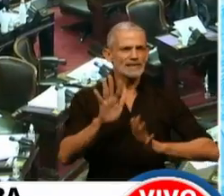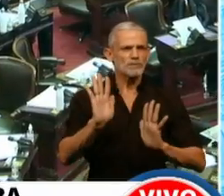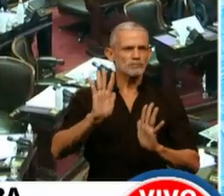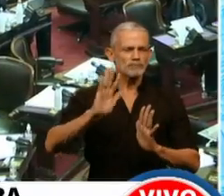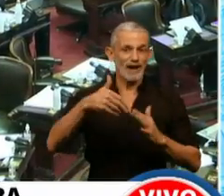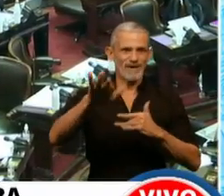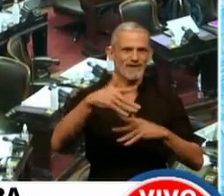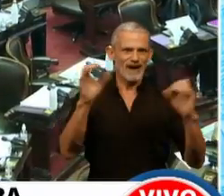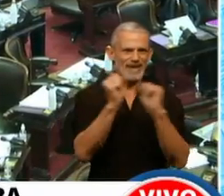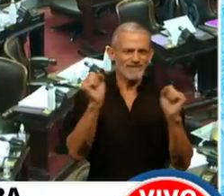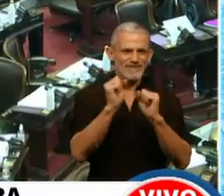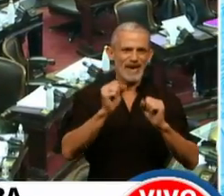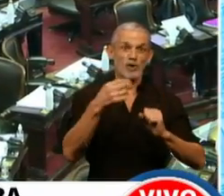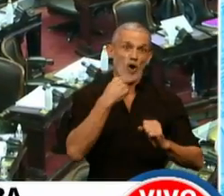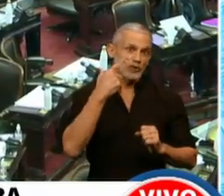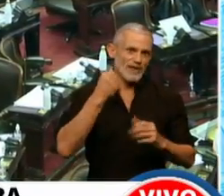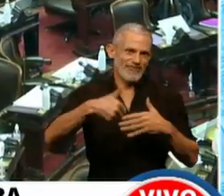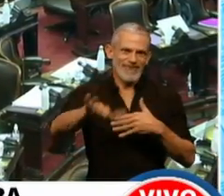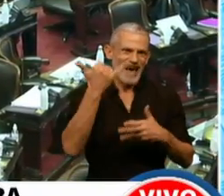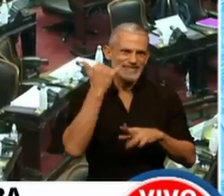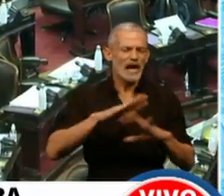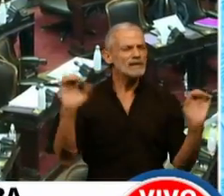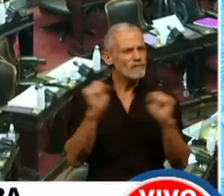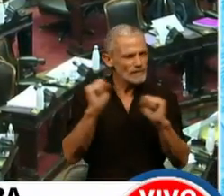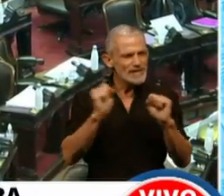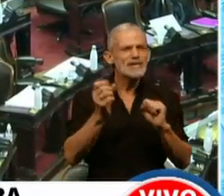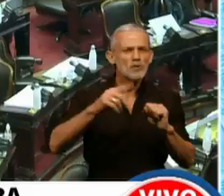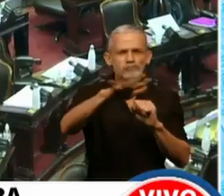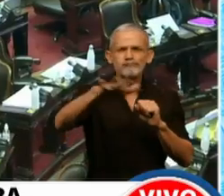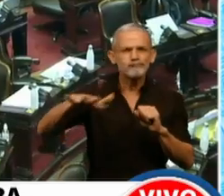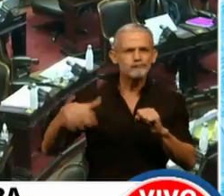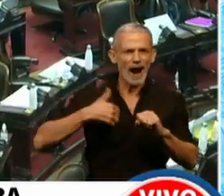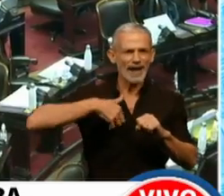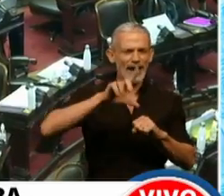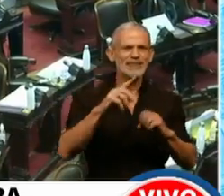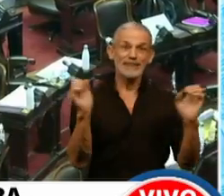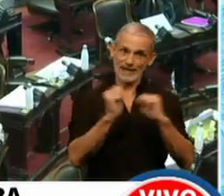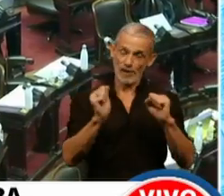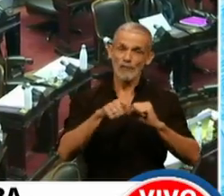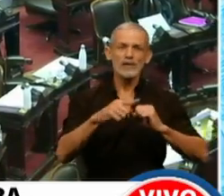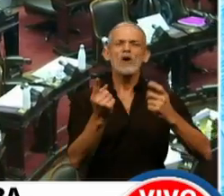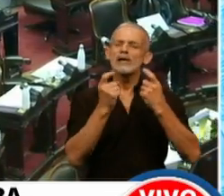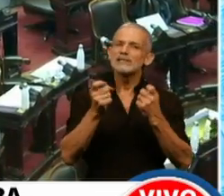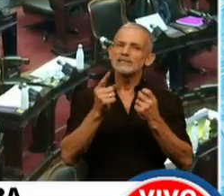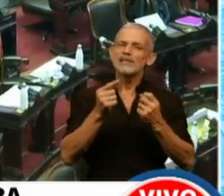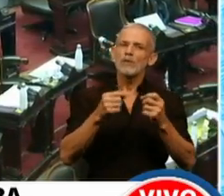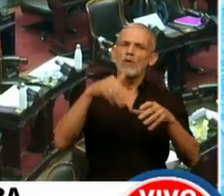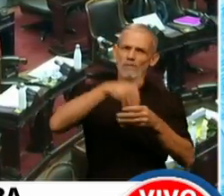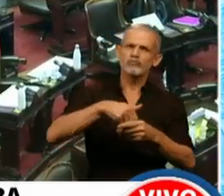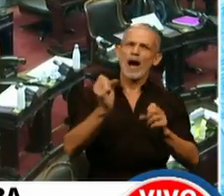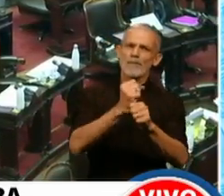llegada del invierno en sólo 11 días y ya está haciendo mucho frío en muchas regiones de nuestro país que es necesario contra esta ley